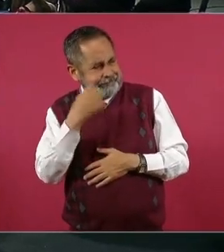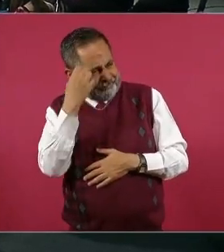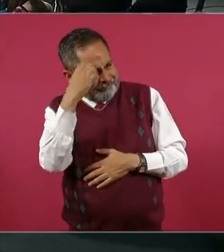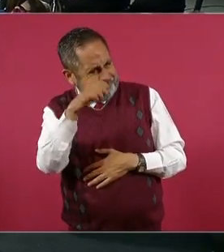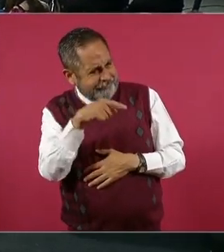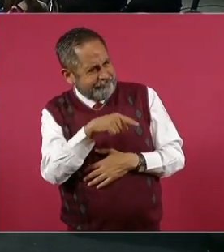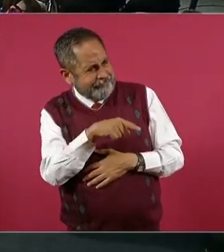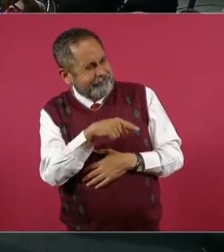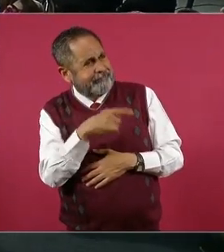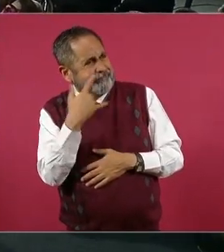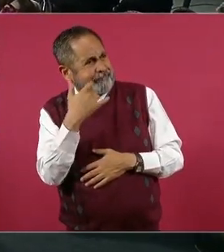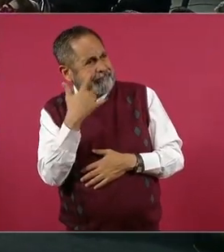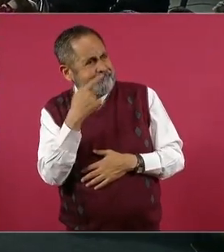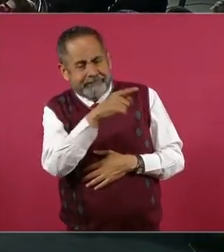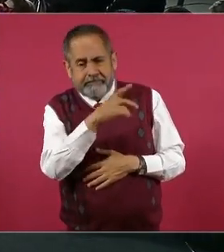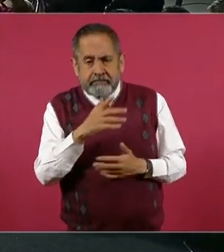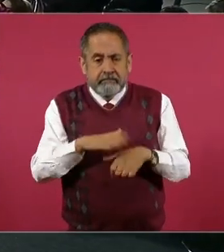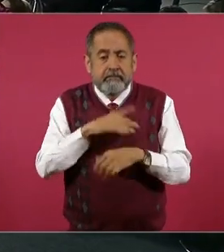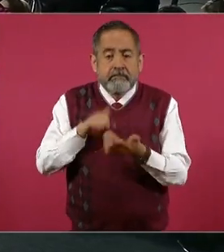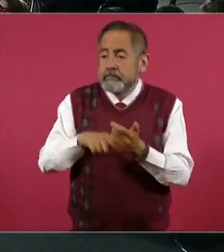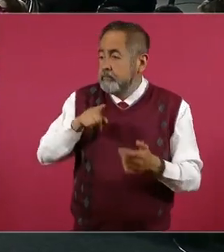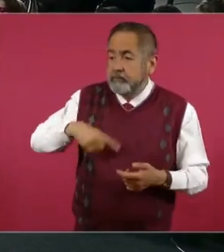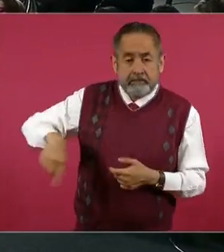los indígenas